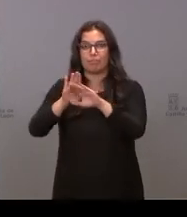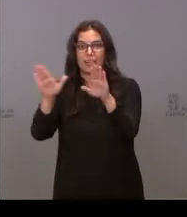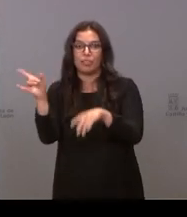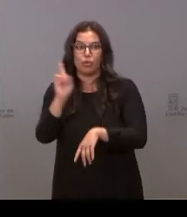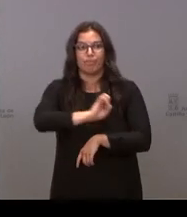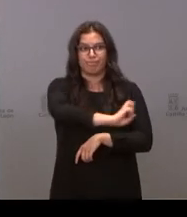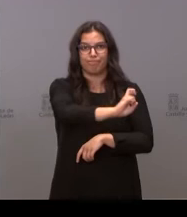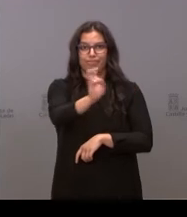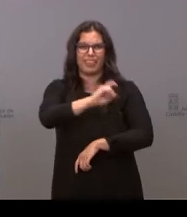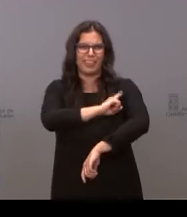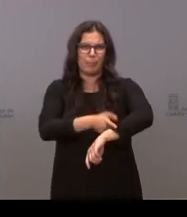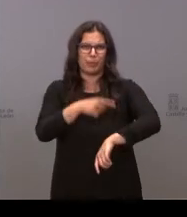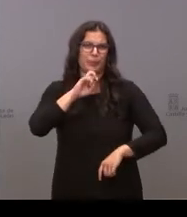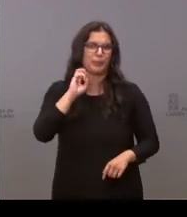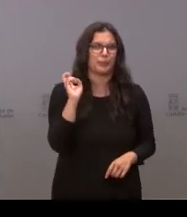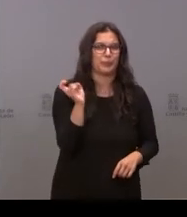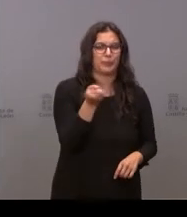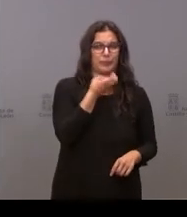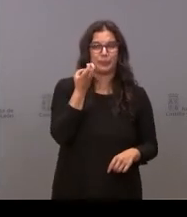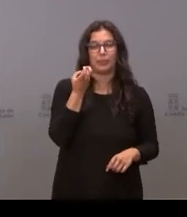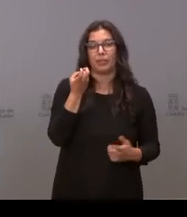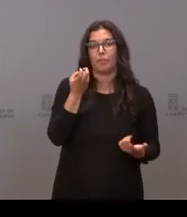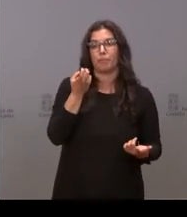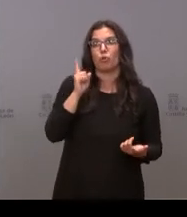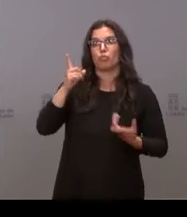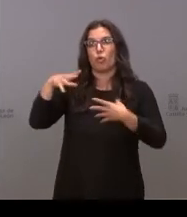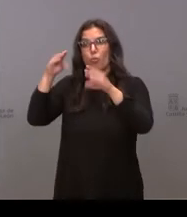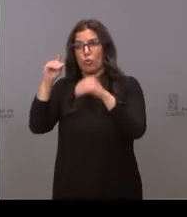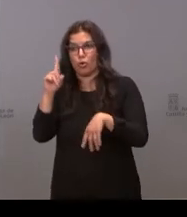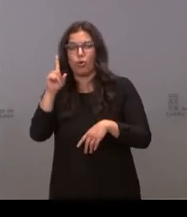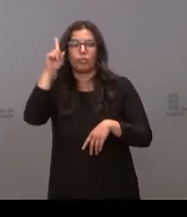clubes. Y no solo afecta a Burgos, sino que